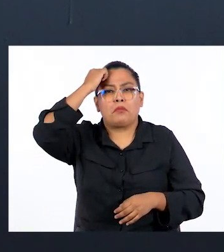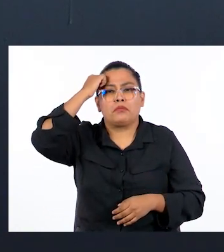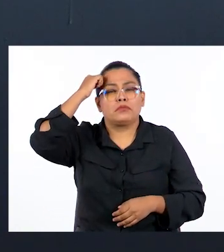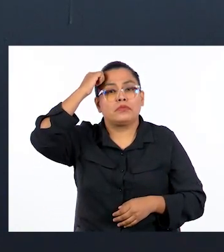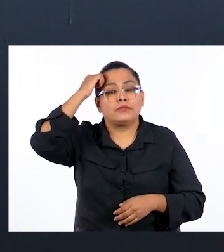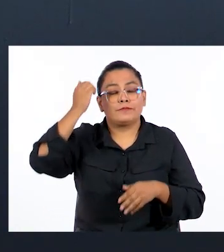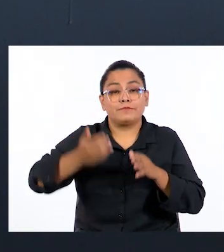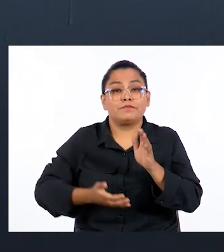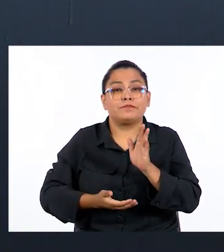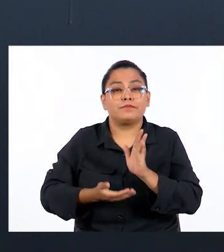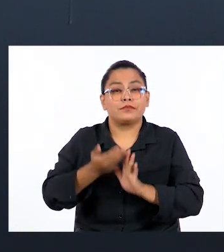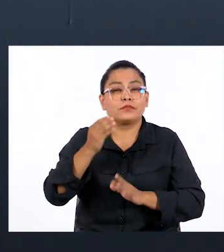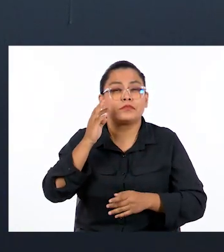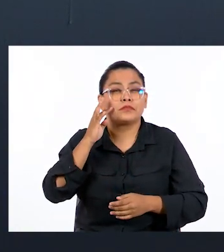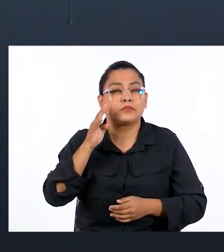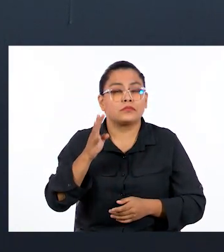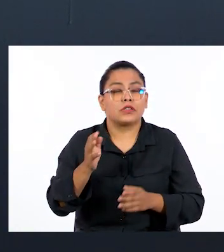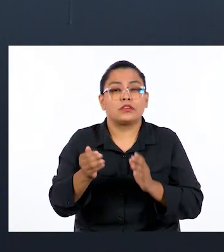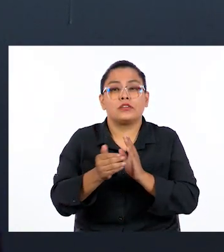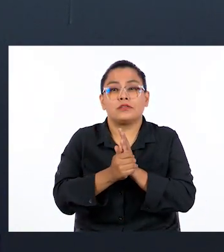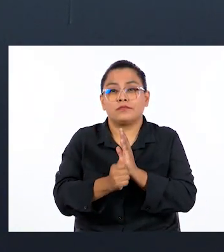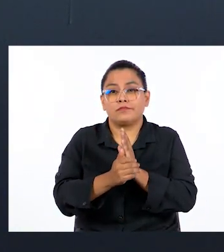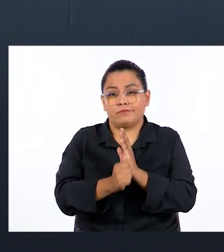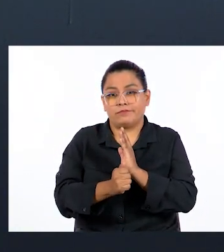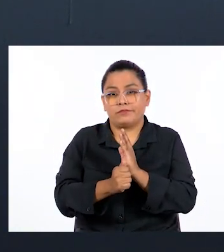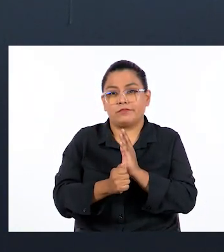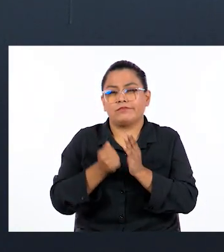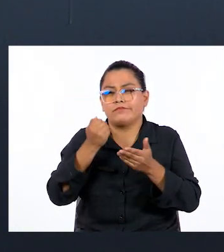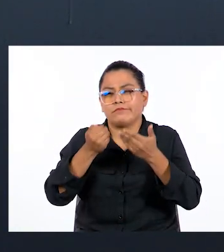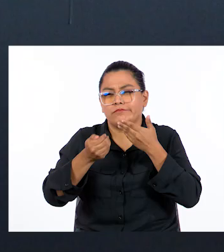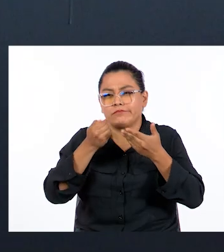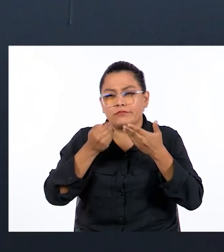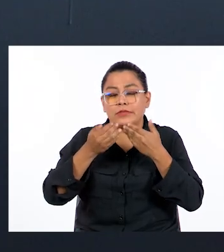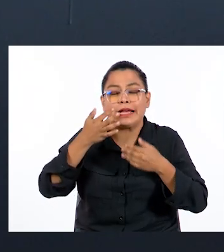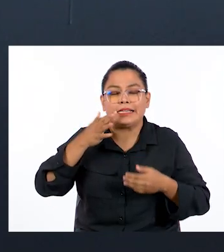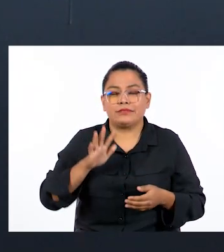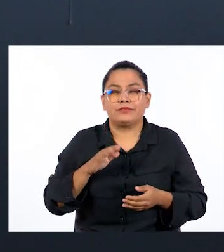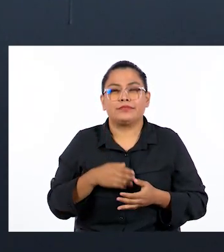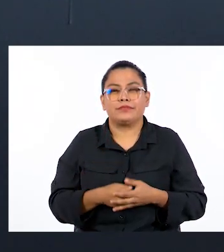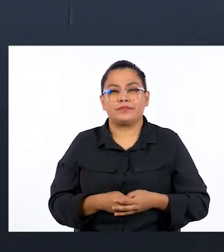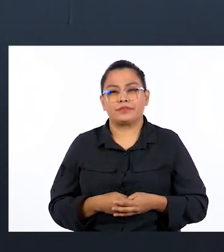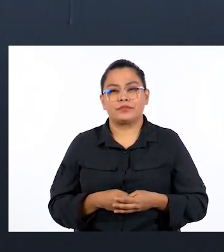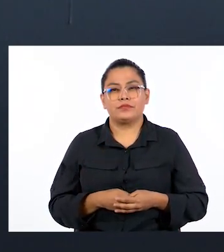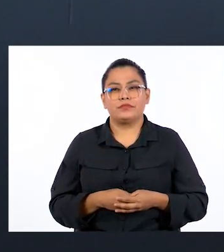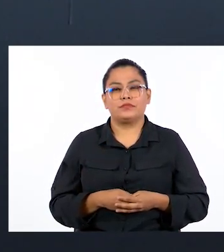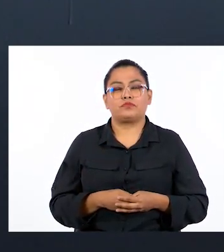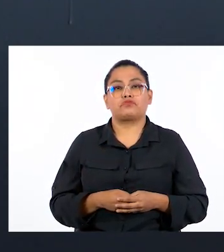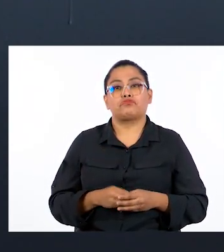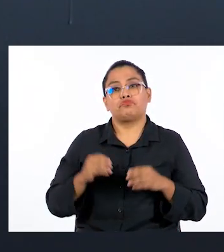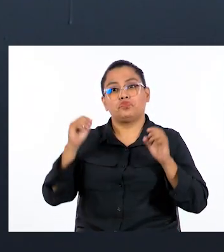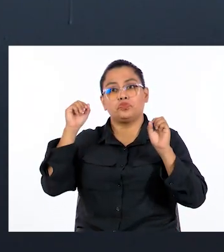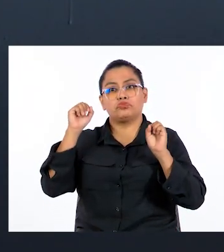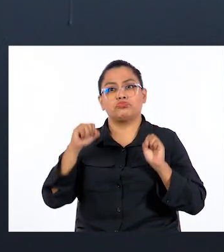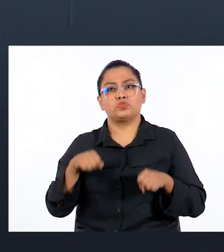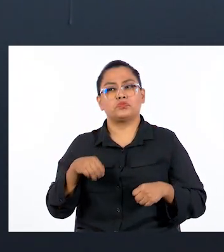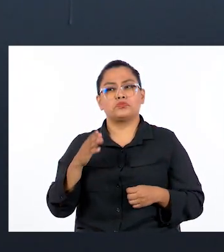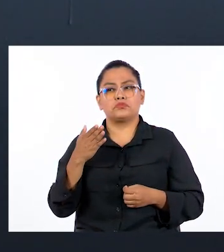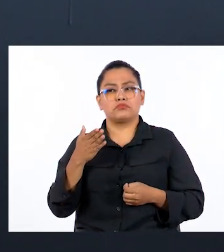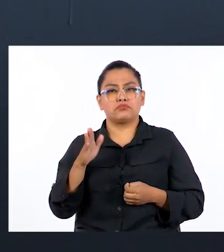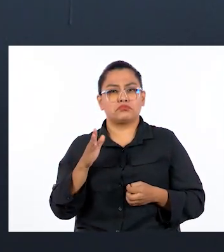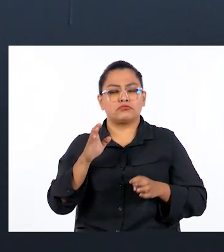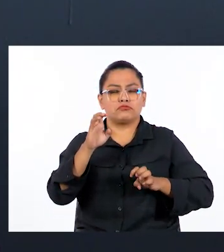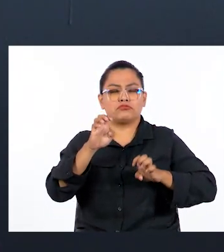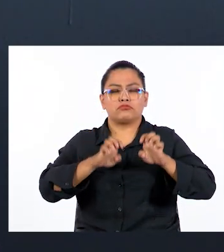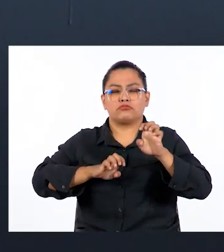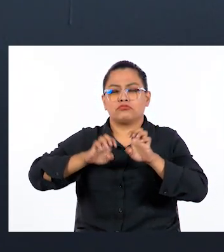inicio del proceso de aprendizaje. Luego tenemos las evaluaciones formativas o cualitativas, que